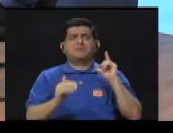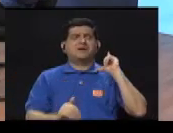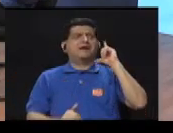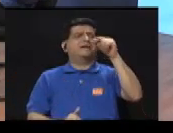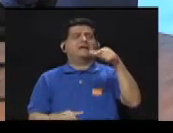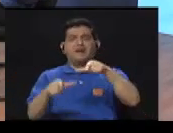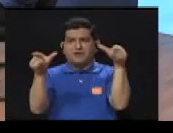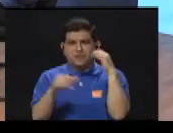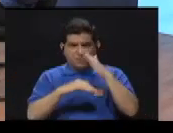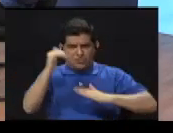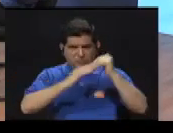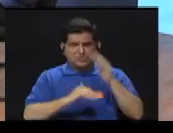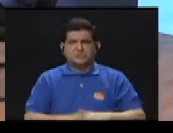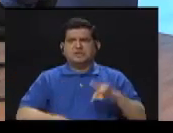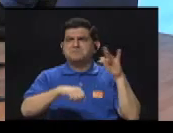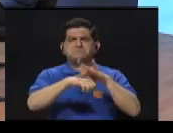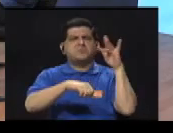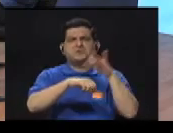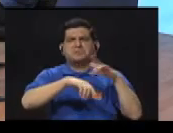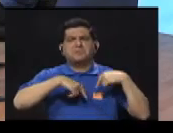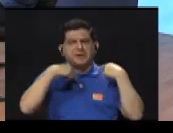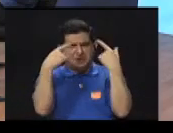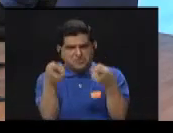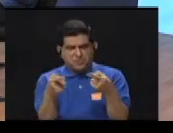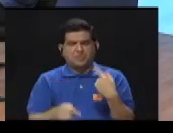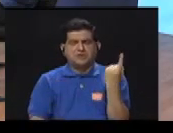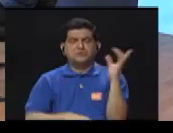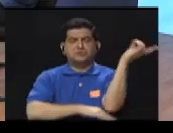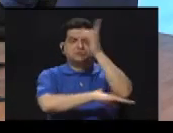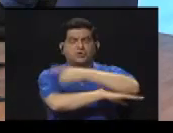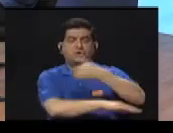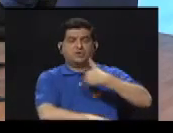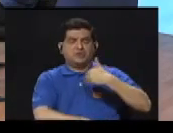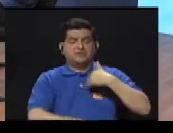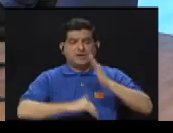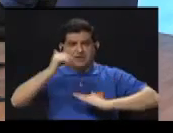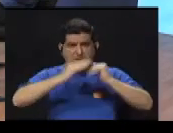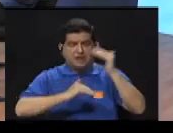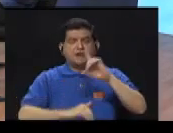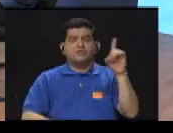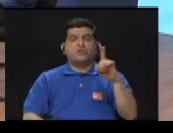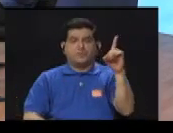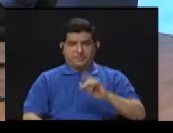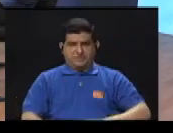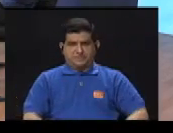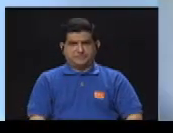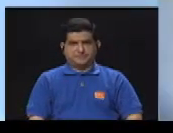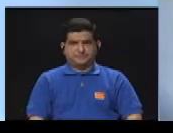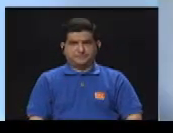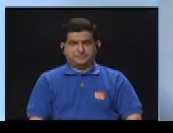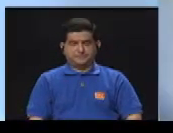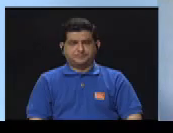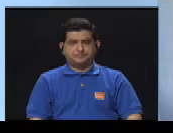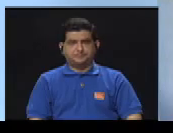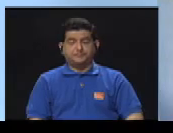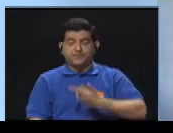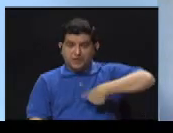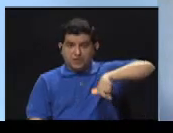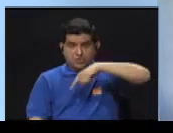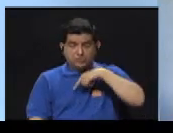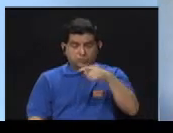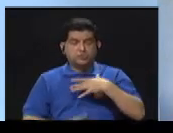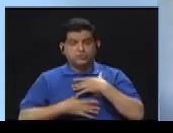obra. Se levantan muy temprano, van hasta ahí, y el único día que le queda a él para construir son los domingos. Entonces, bueno,